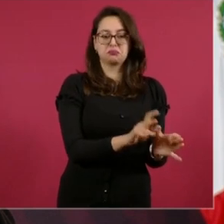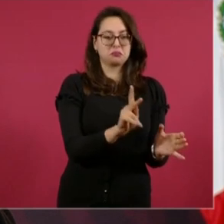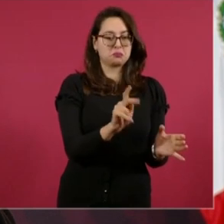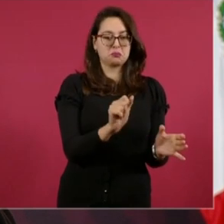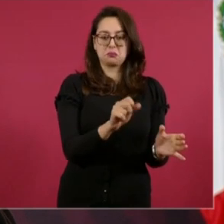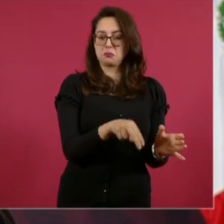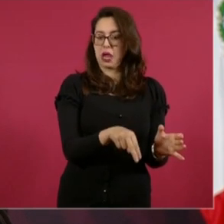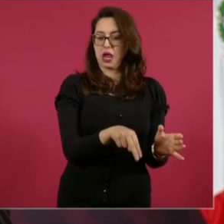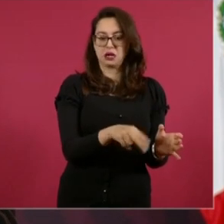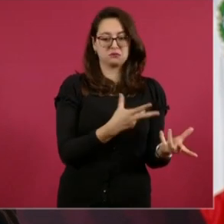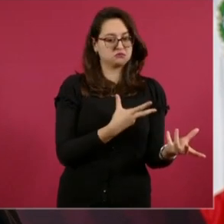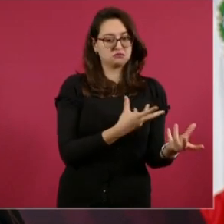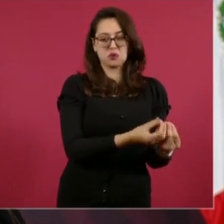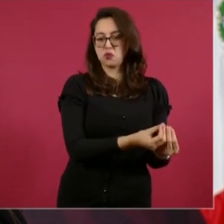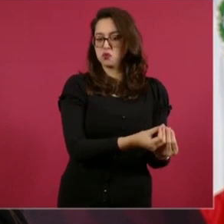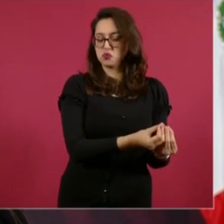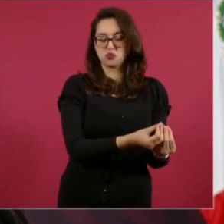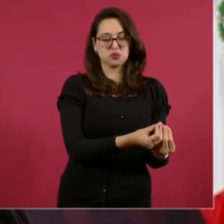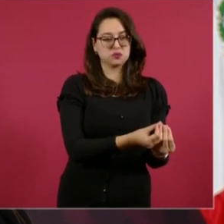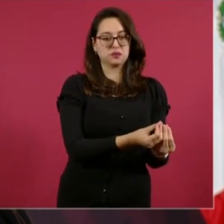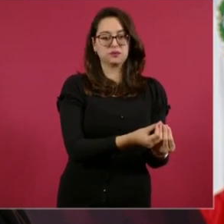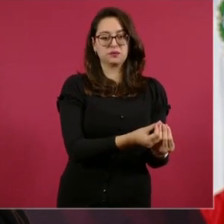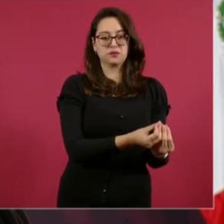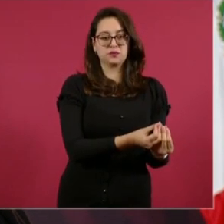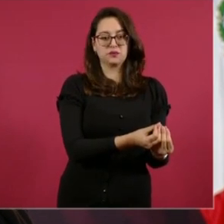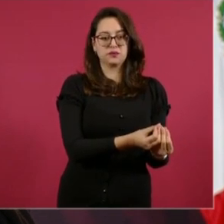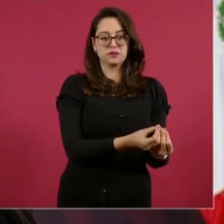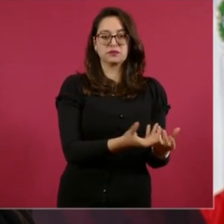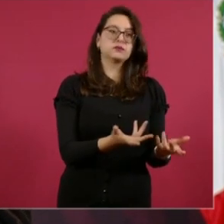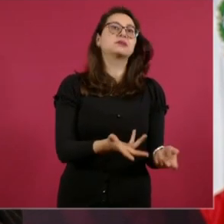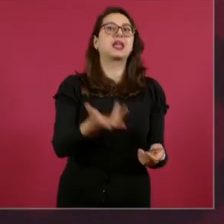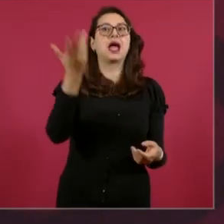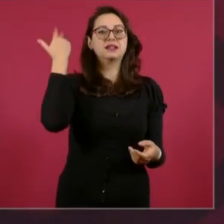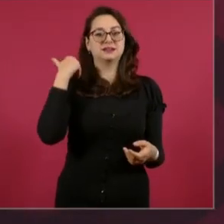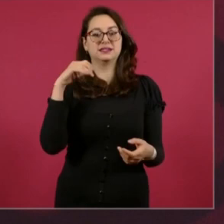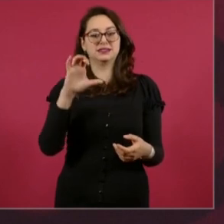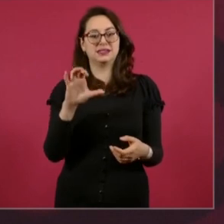del PAN, así como antes era la CNOP del PRI o